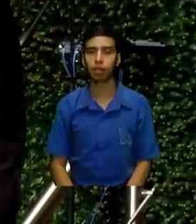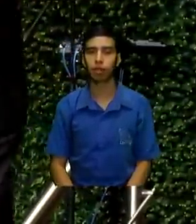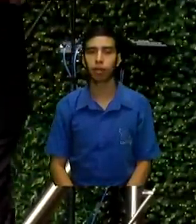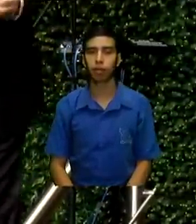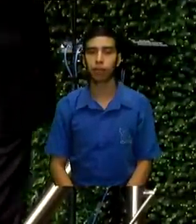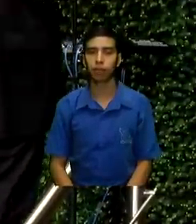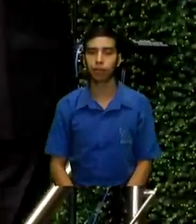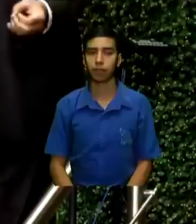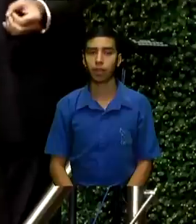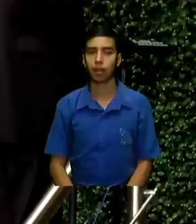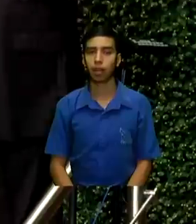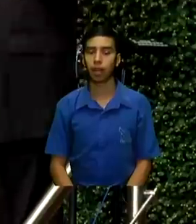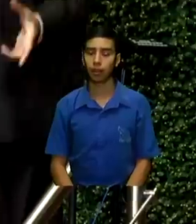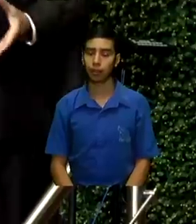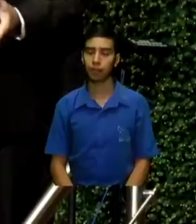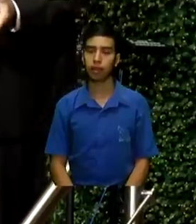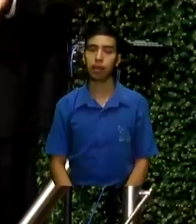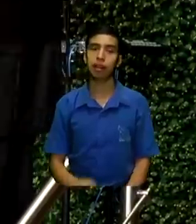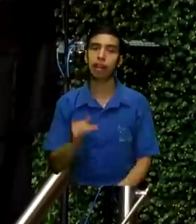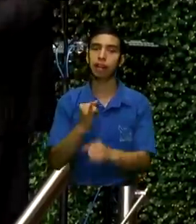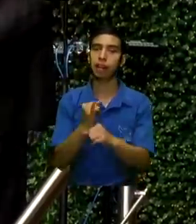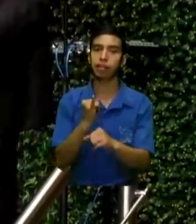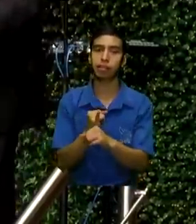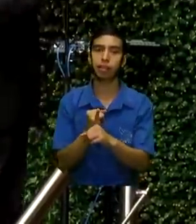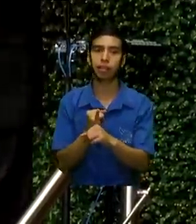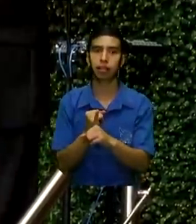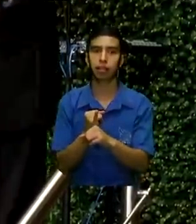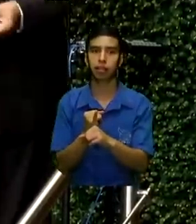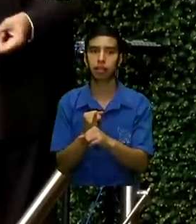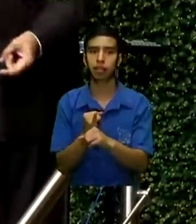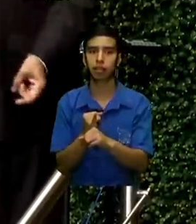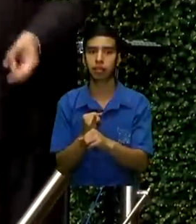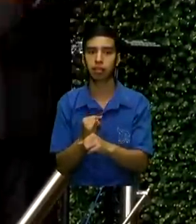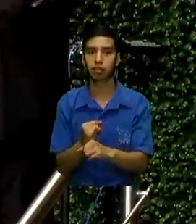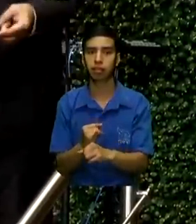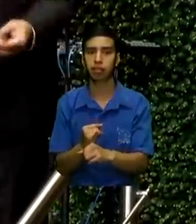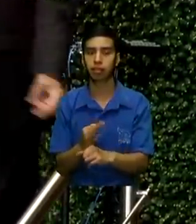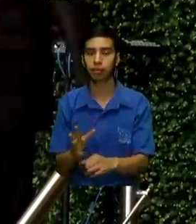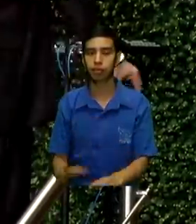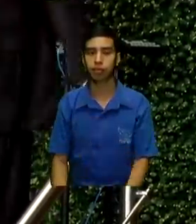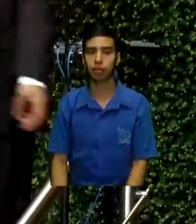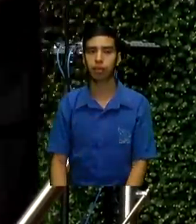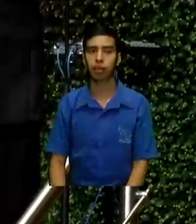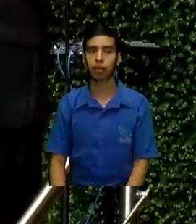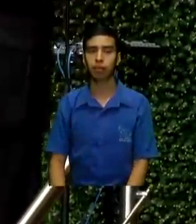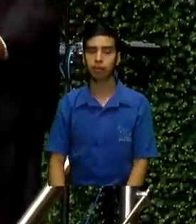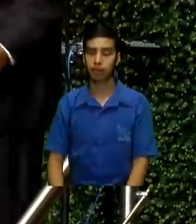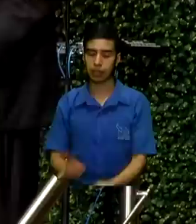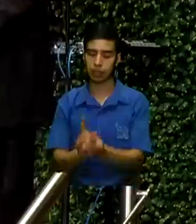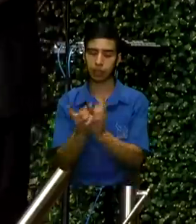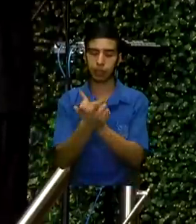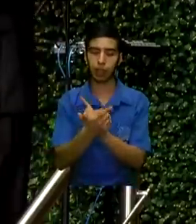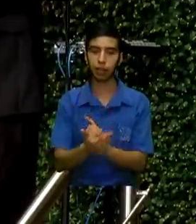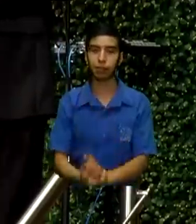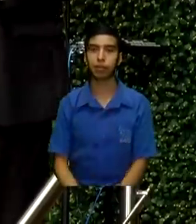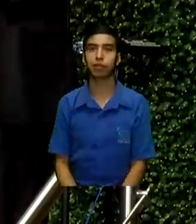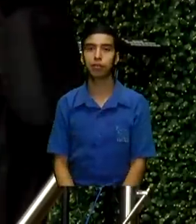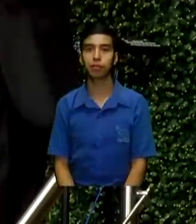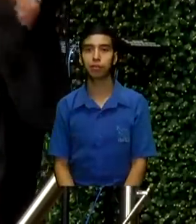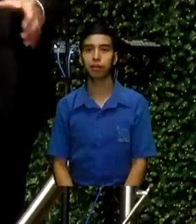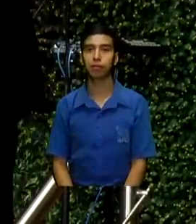problema de la iglesia al principio. La iglesia al principio la persiguió Nerón, Calígula, hermano, todos